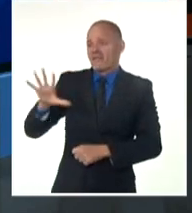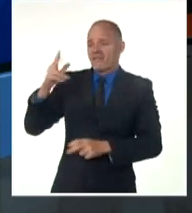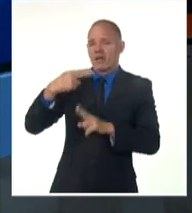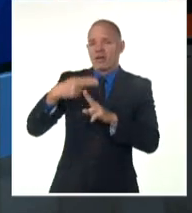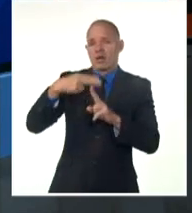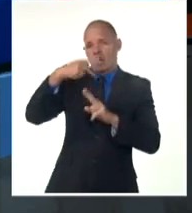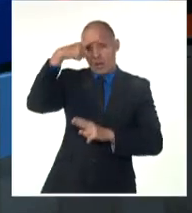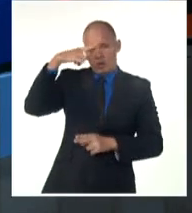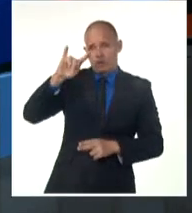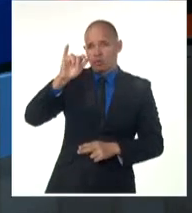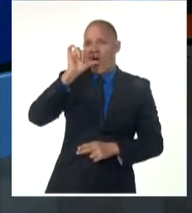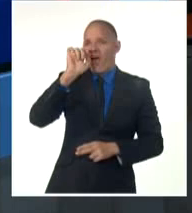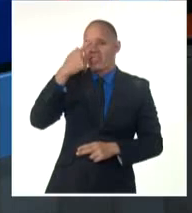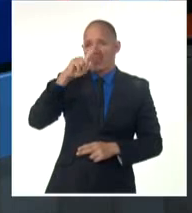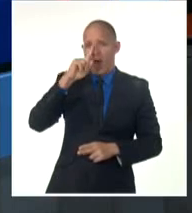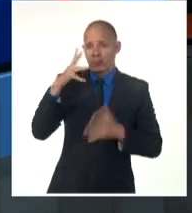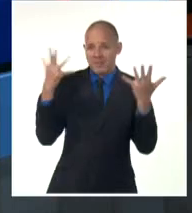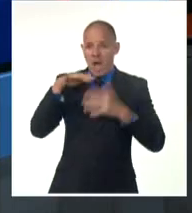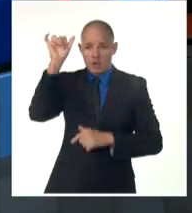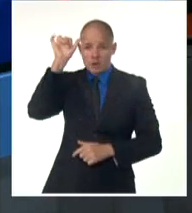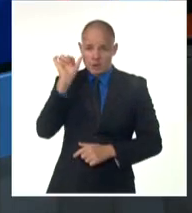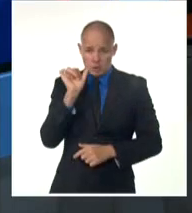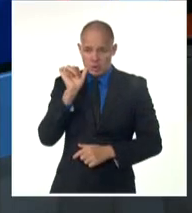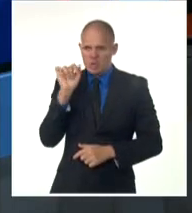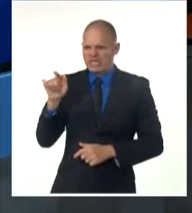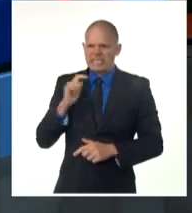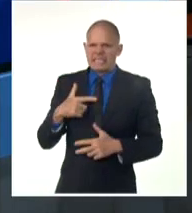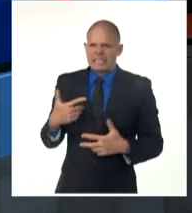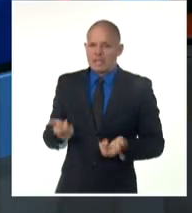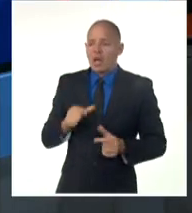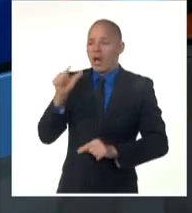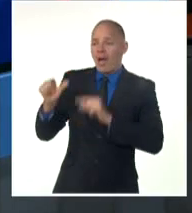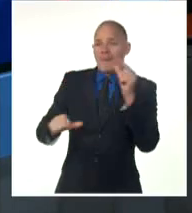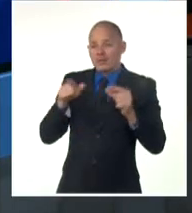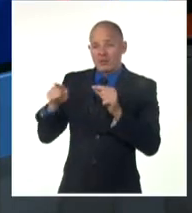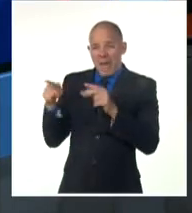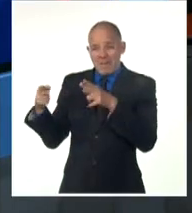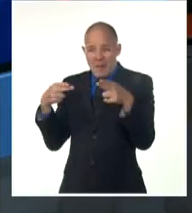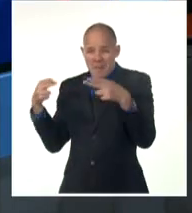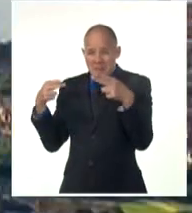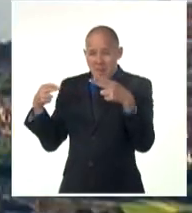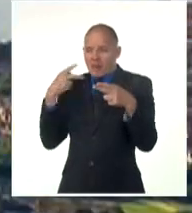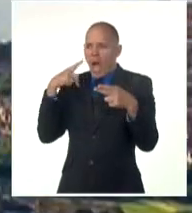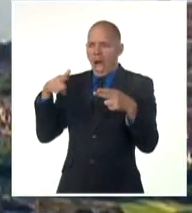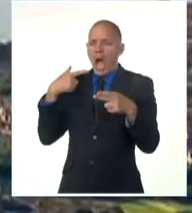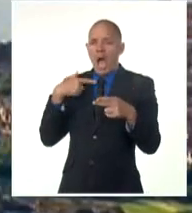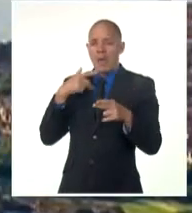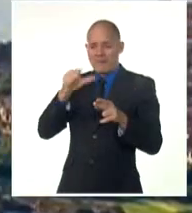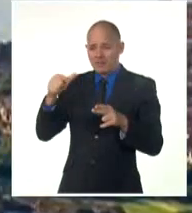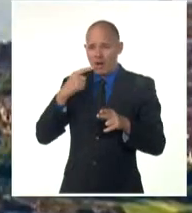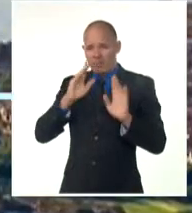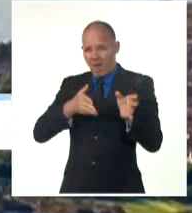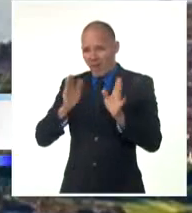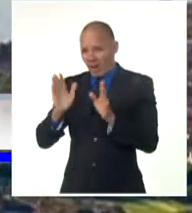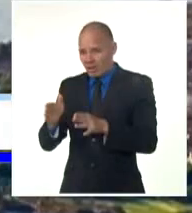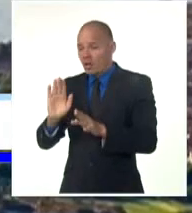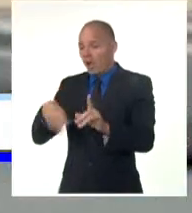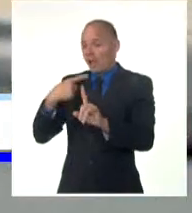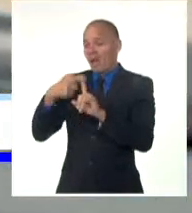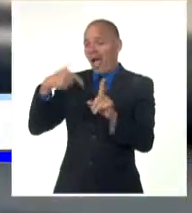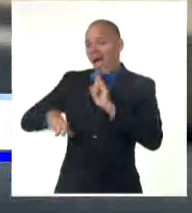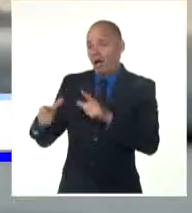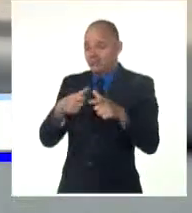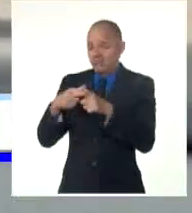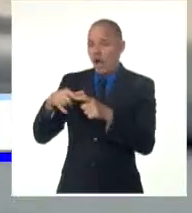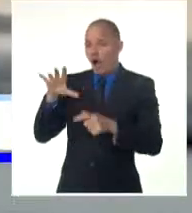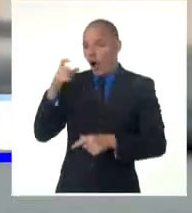el ejército y el grupo armado Fuerzas de Apoyo Rápido. Así lo informa la Organización Mundial de la Salud. Pese al llamado de la ONU y otros organismos